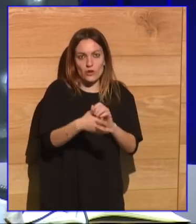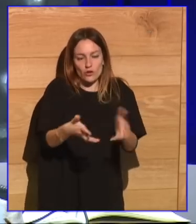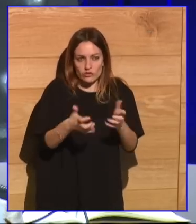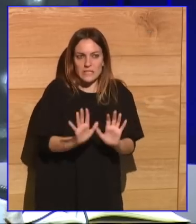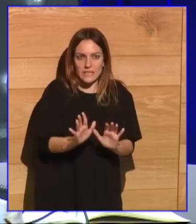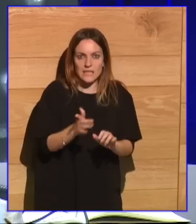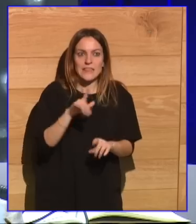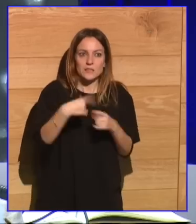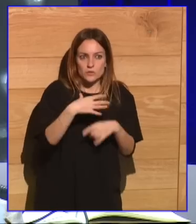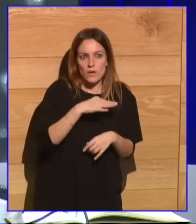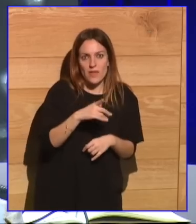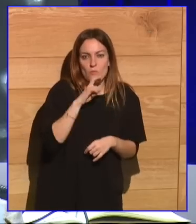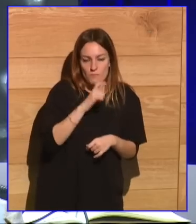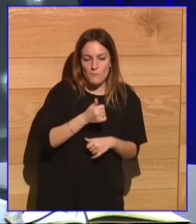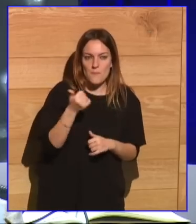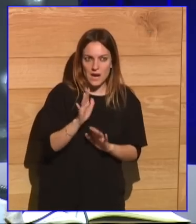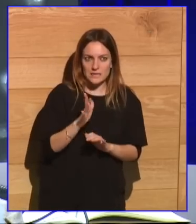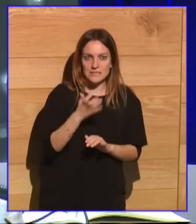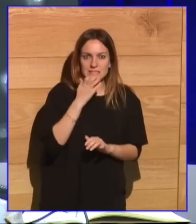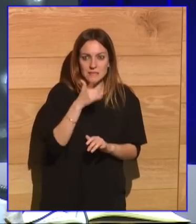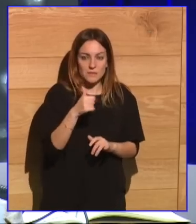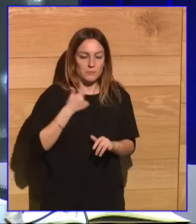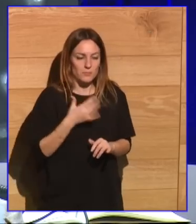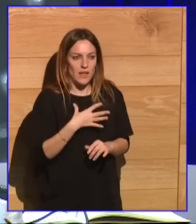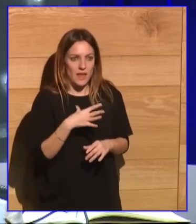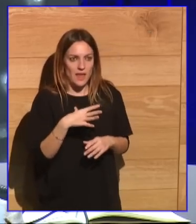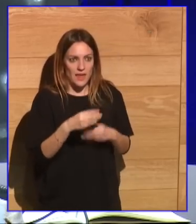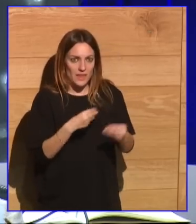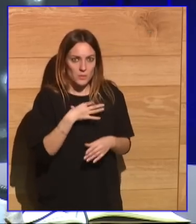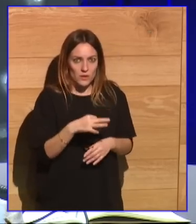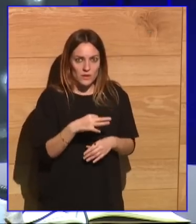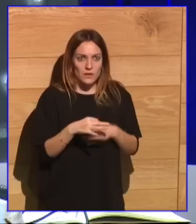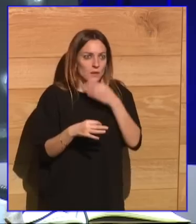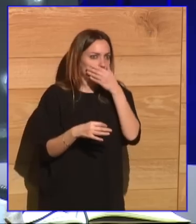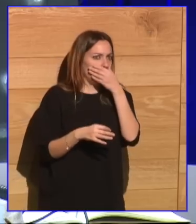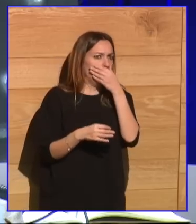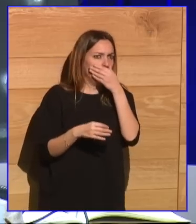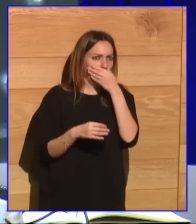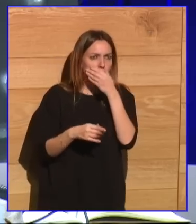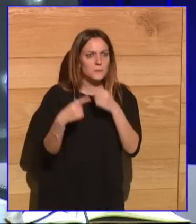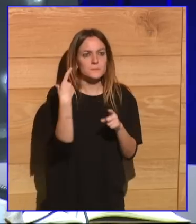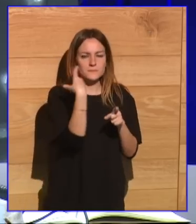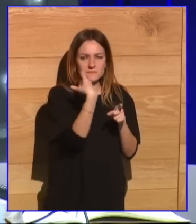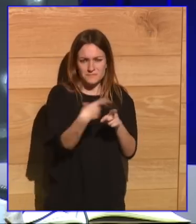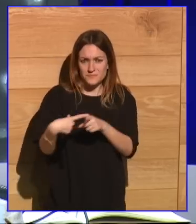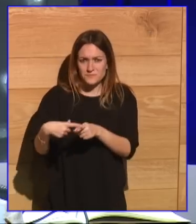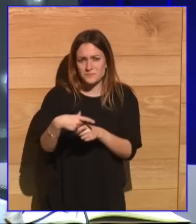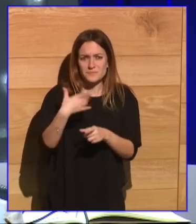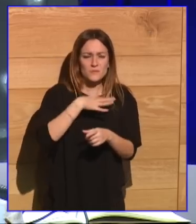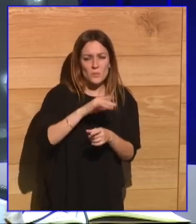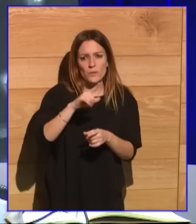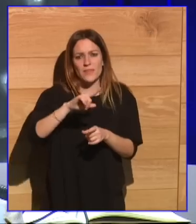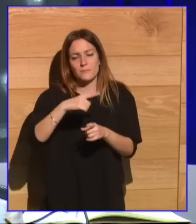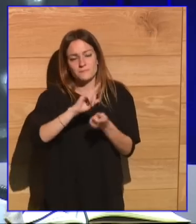complejo. Cuando alguien tiene ese pretendido privilegio de hacerlo, se encuentra con que de ahí nacen 50.000 ramificaciones imprevistas que lo tuercen